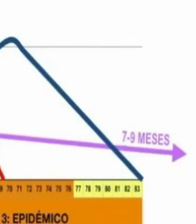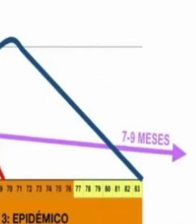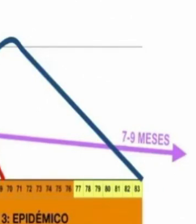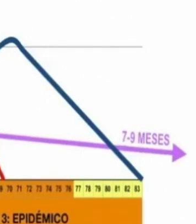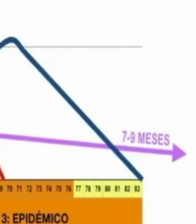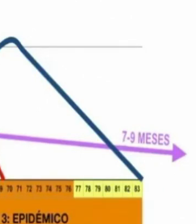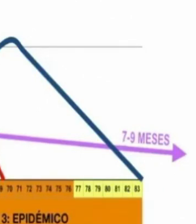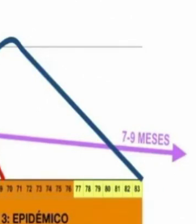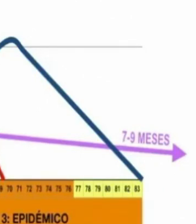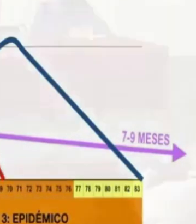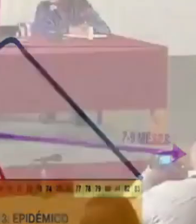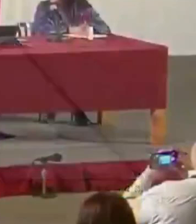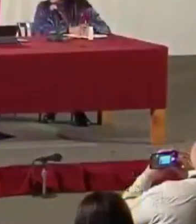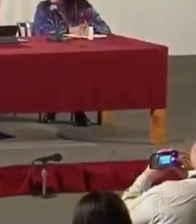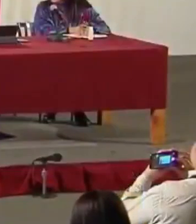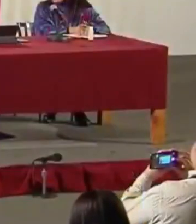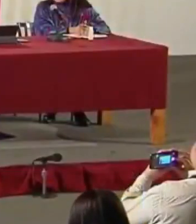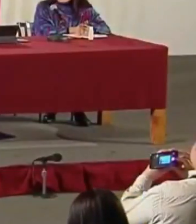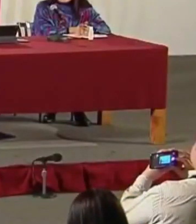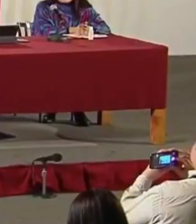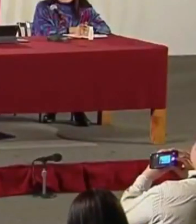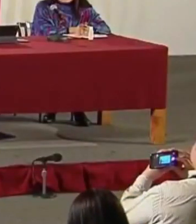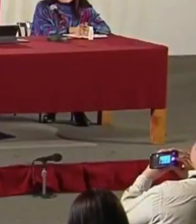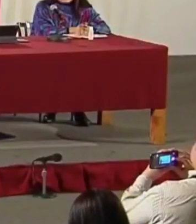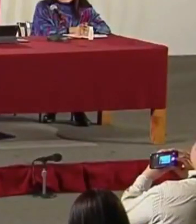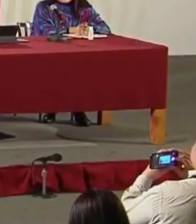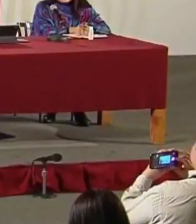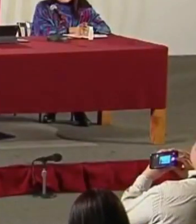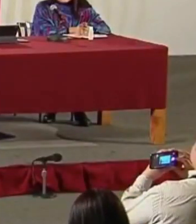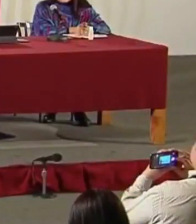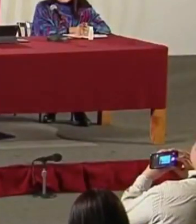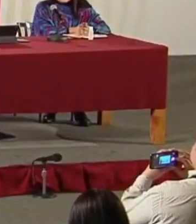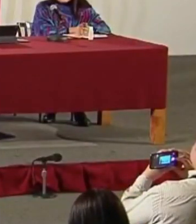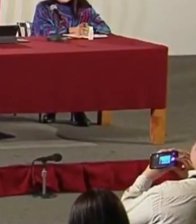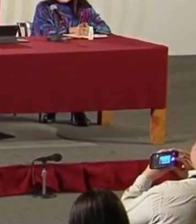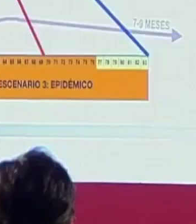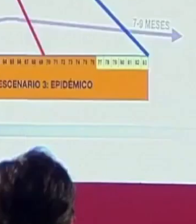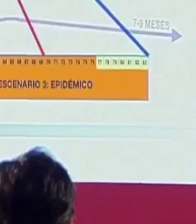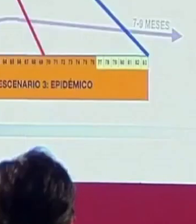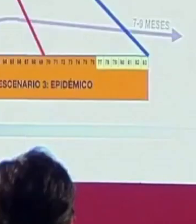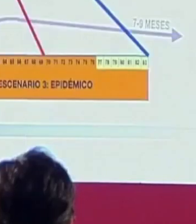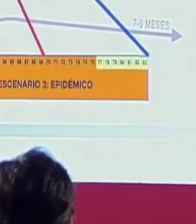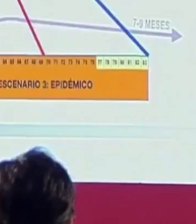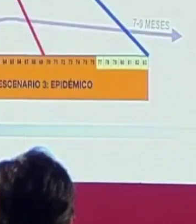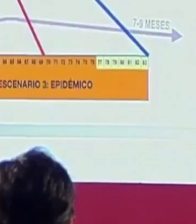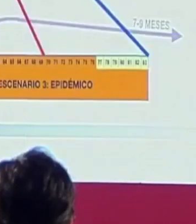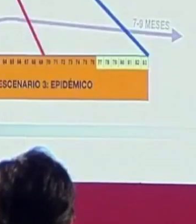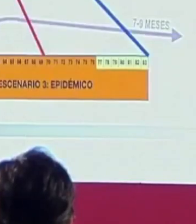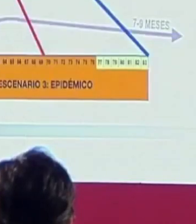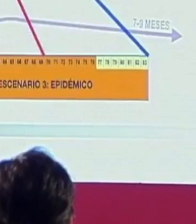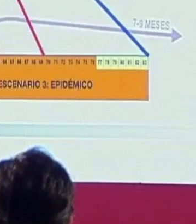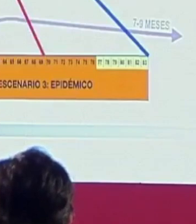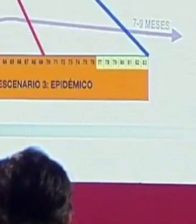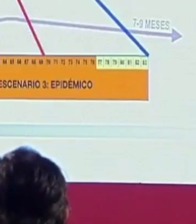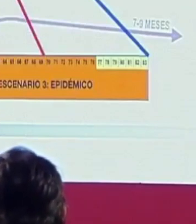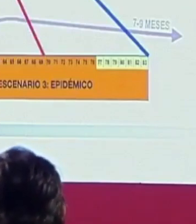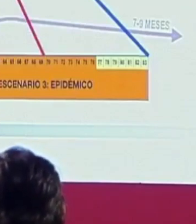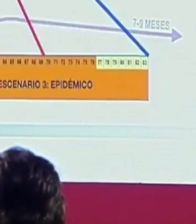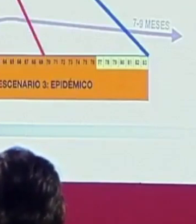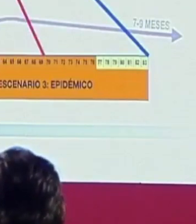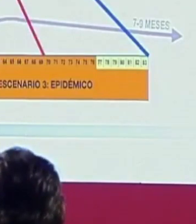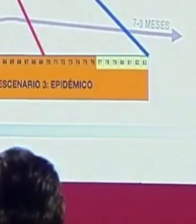larga. Esto no se va a acabar en una semana. Mientras haya la epidemia en el mundo,